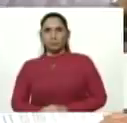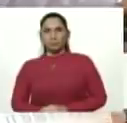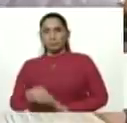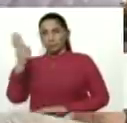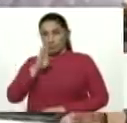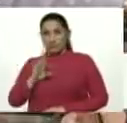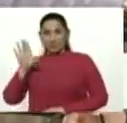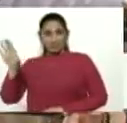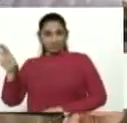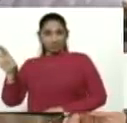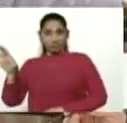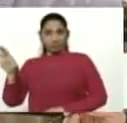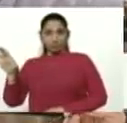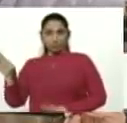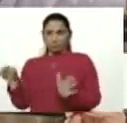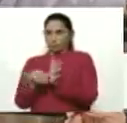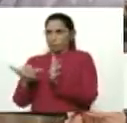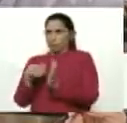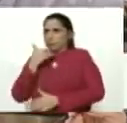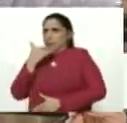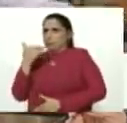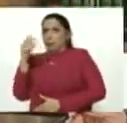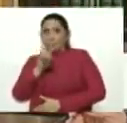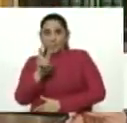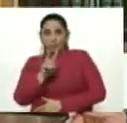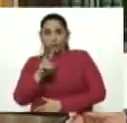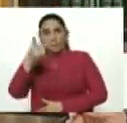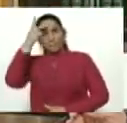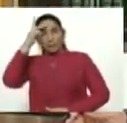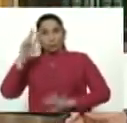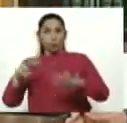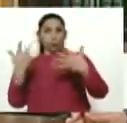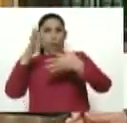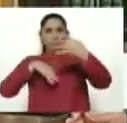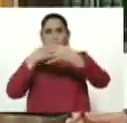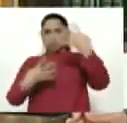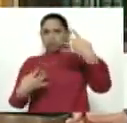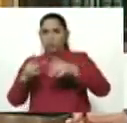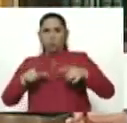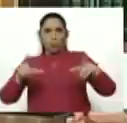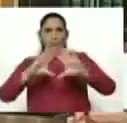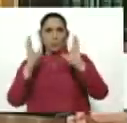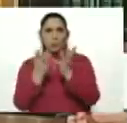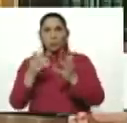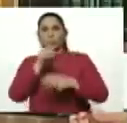Brasil, lo tenemos aquí al lado. Perú, octavo lugar en el mundo,